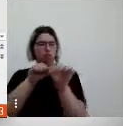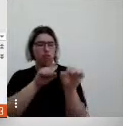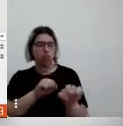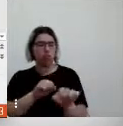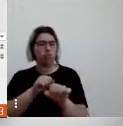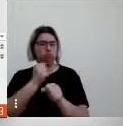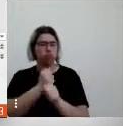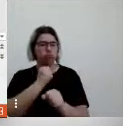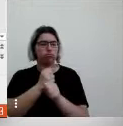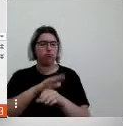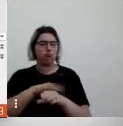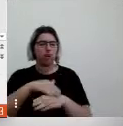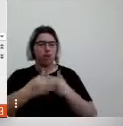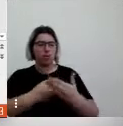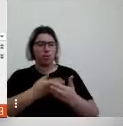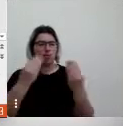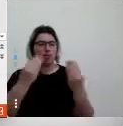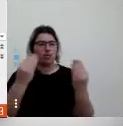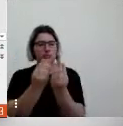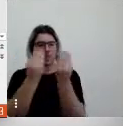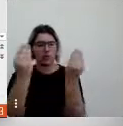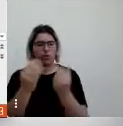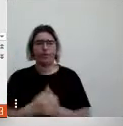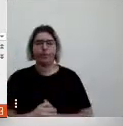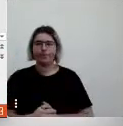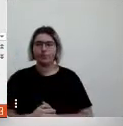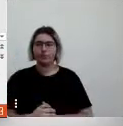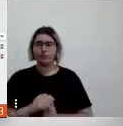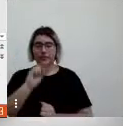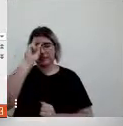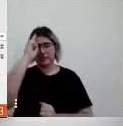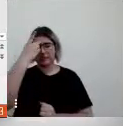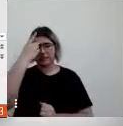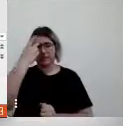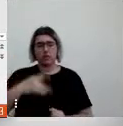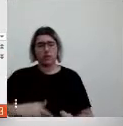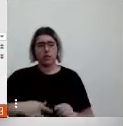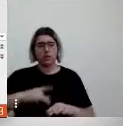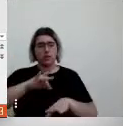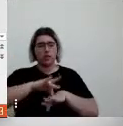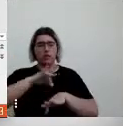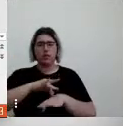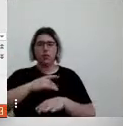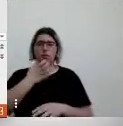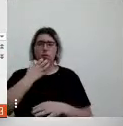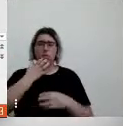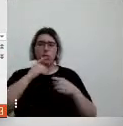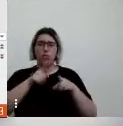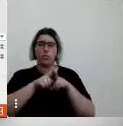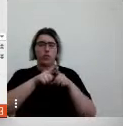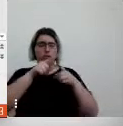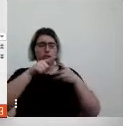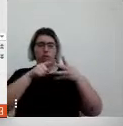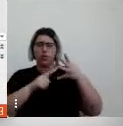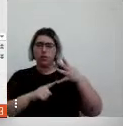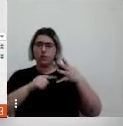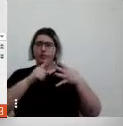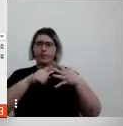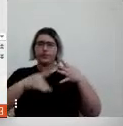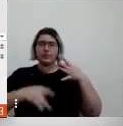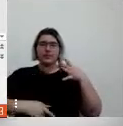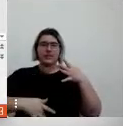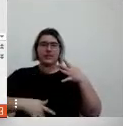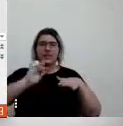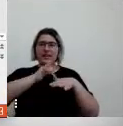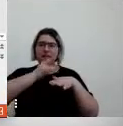proceso. Hay múltiples trastornos digestivos como el intestino irritable, la disbiosis intestinal,